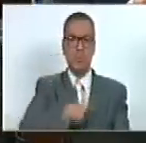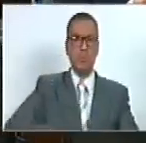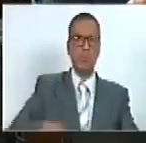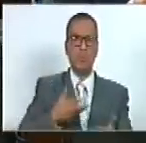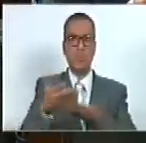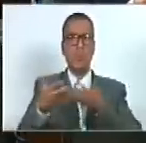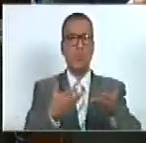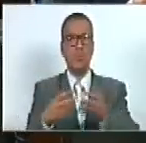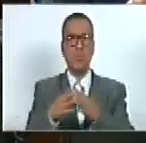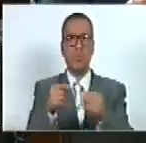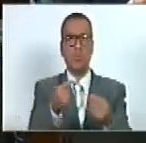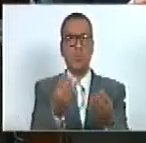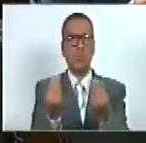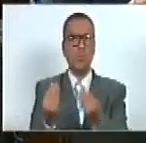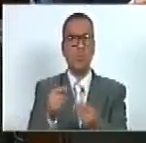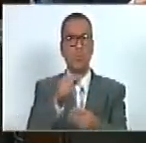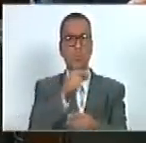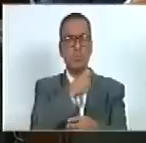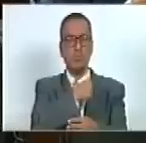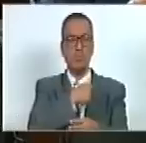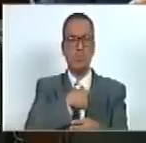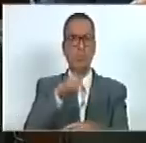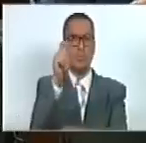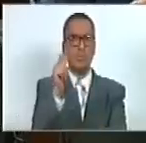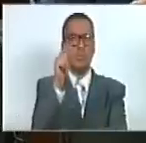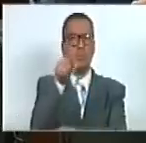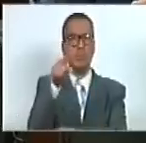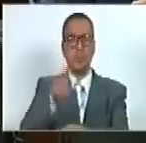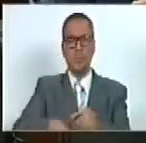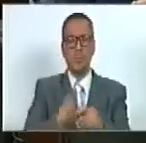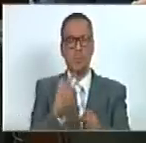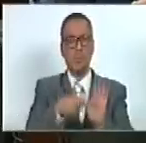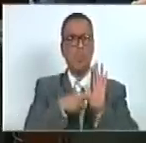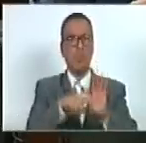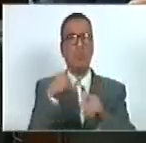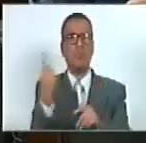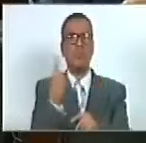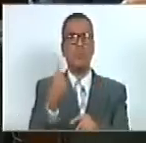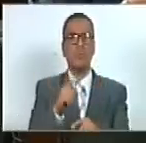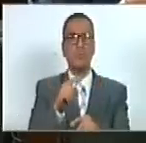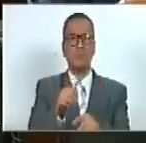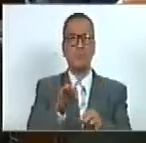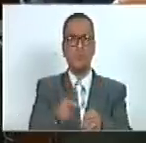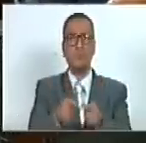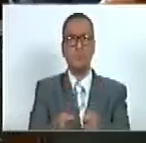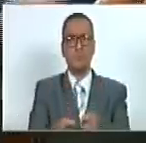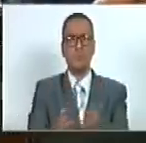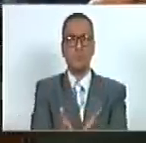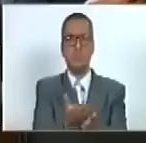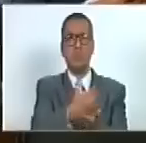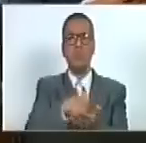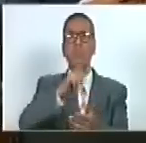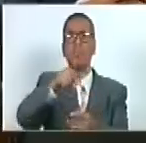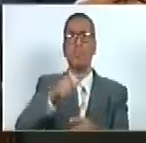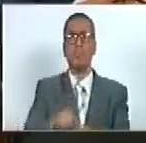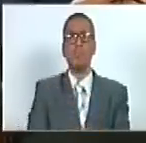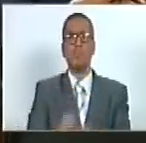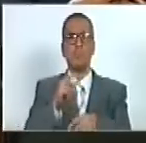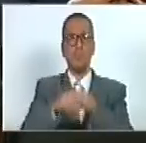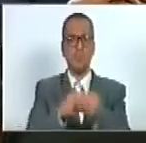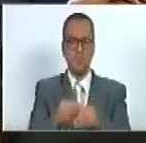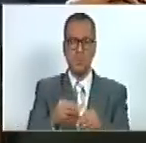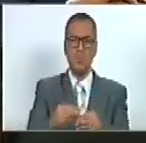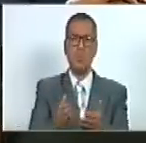con muchos parlamentarios, que allí pudimos demostrar no solamente los intentos de expoliación, sino de hecho la